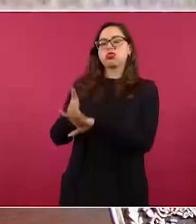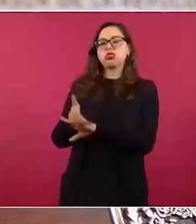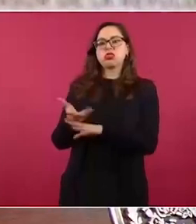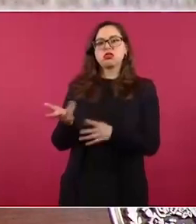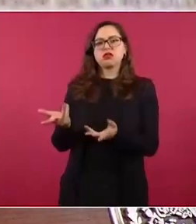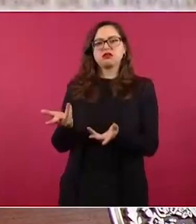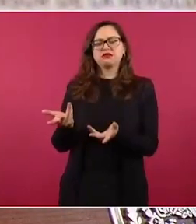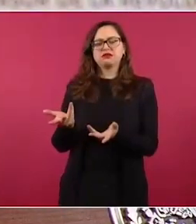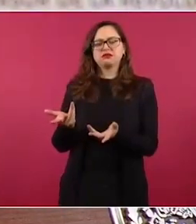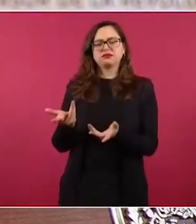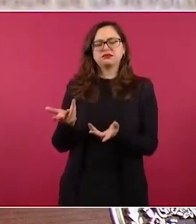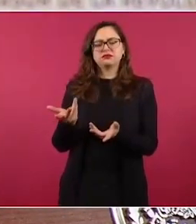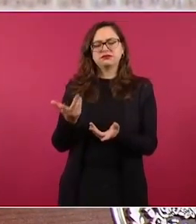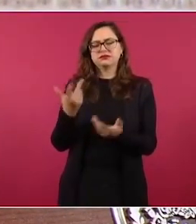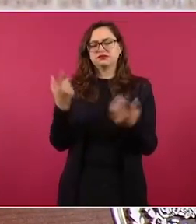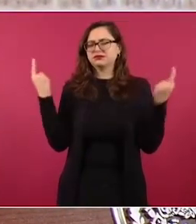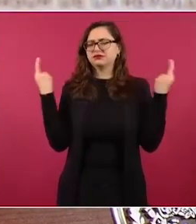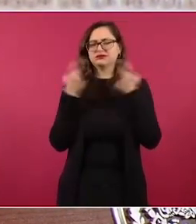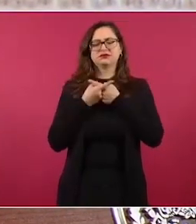Es